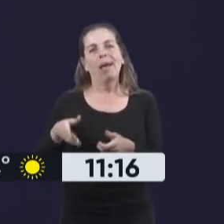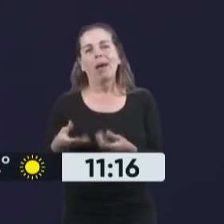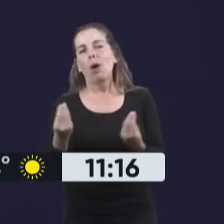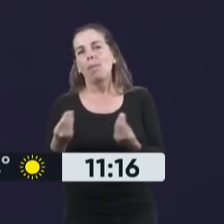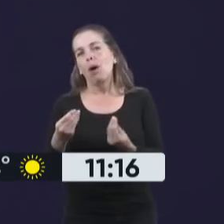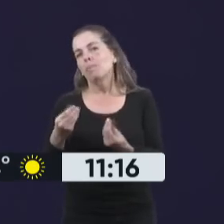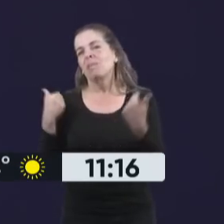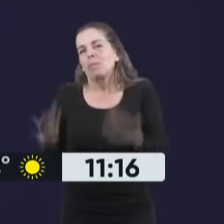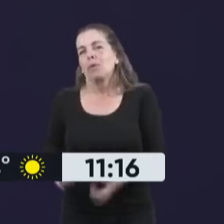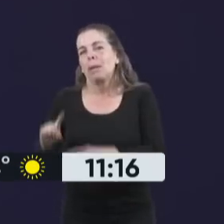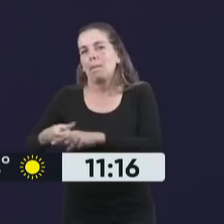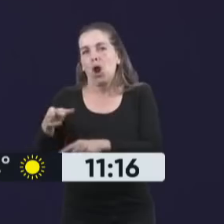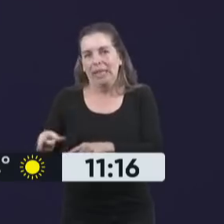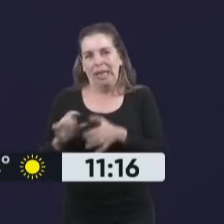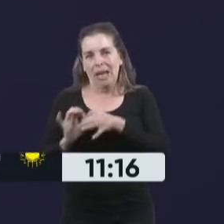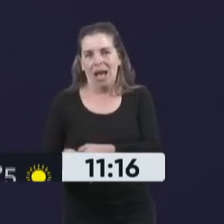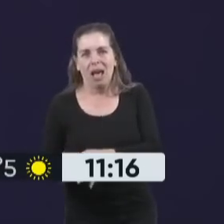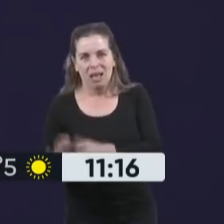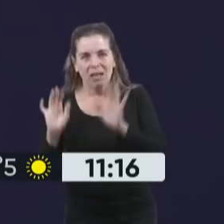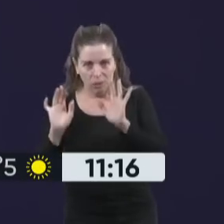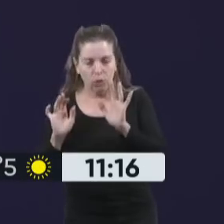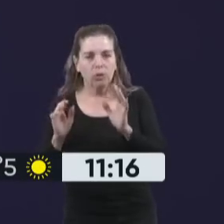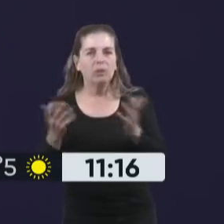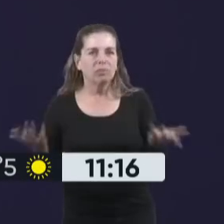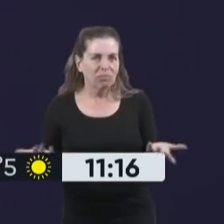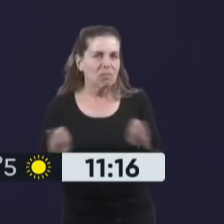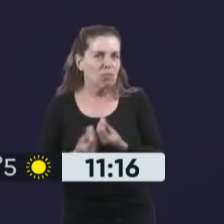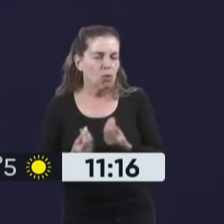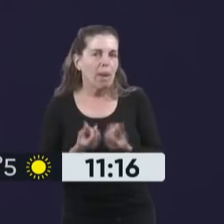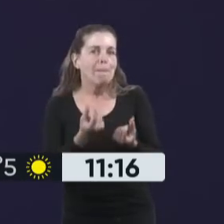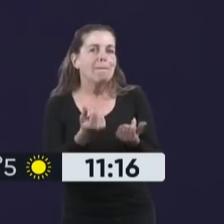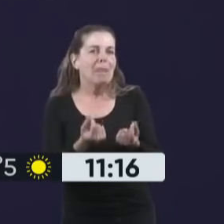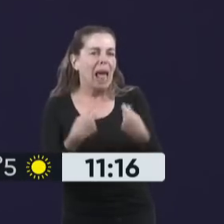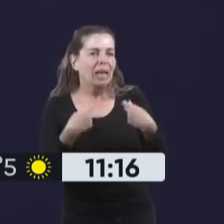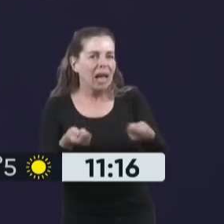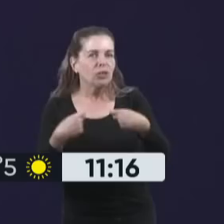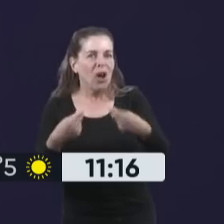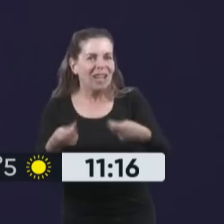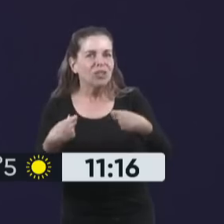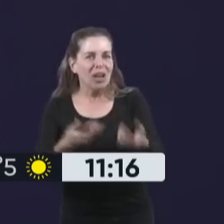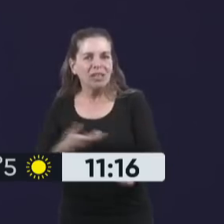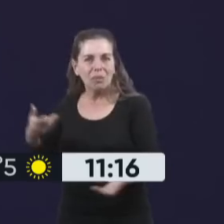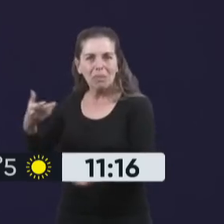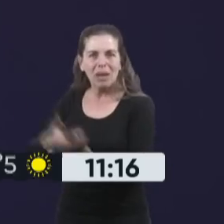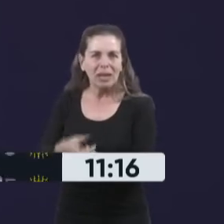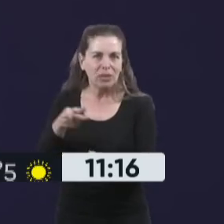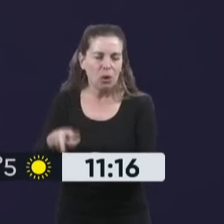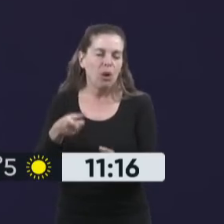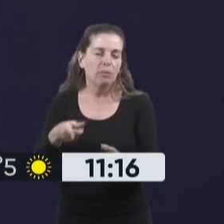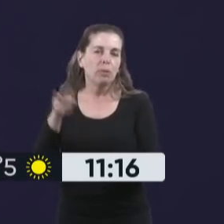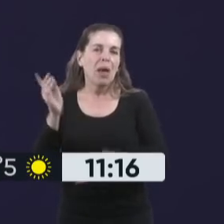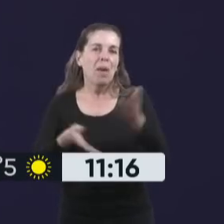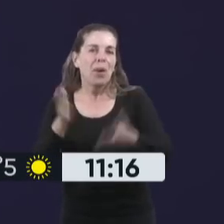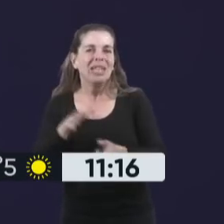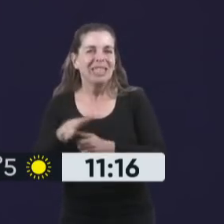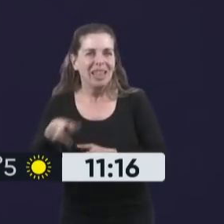Así que los grandes millones que se han utilizado para financiar esas políticas, evidentemente, no han servido para